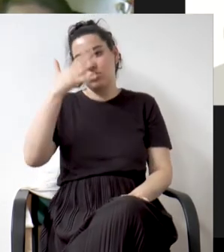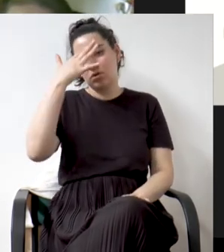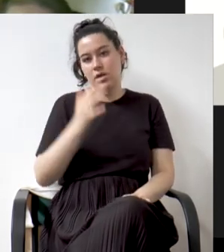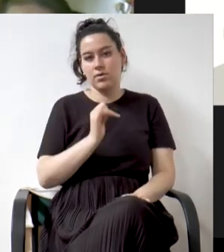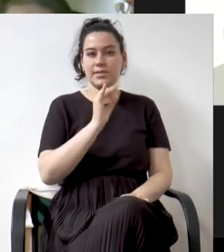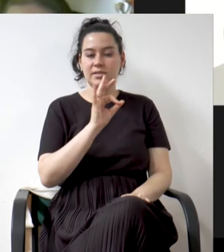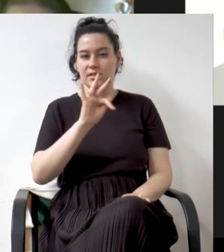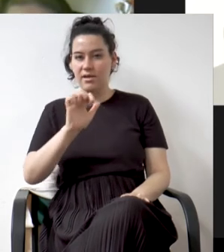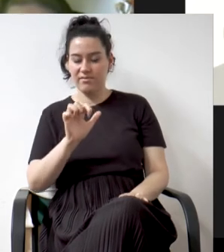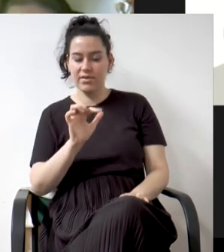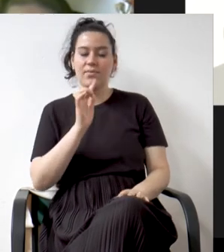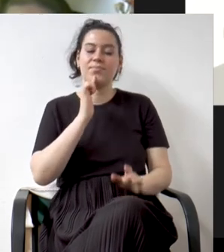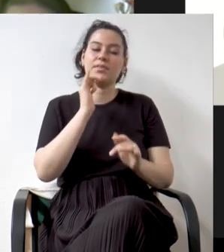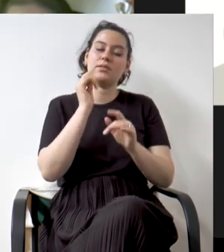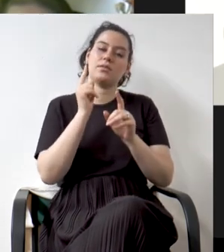tiene